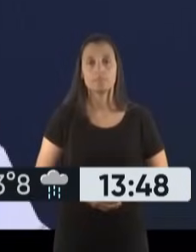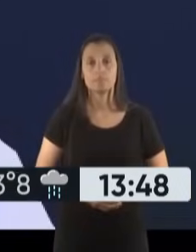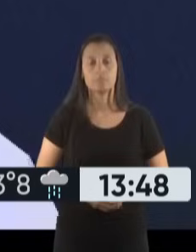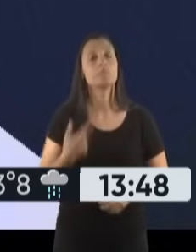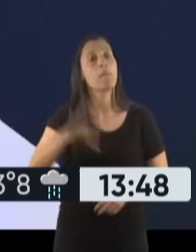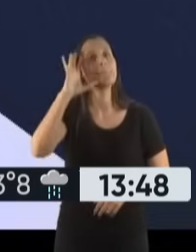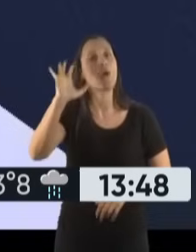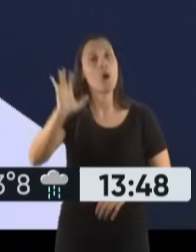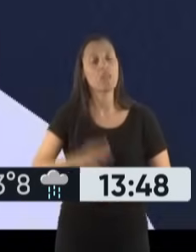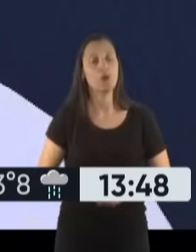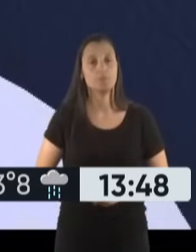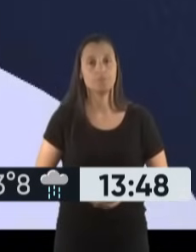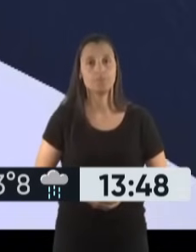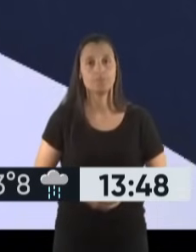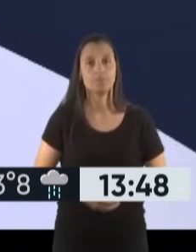acuerdo